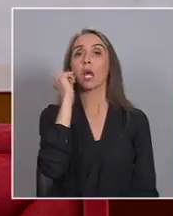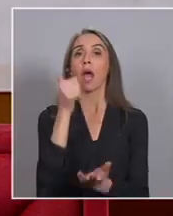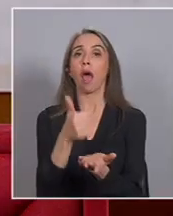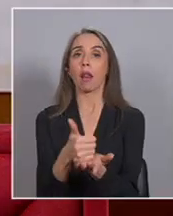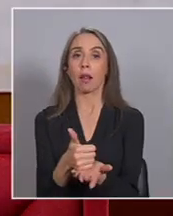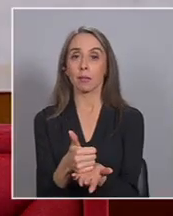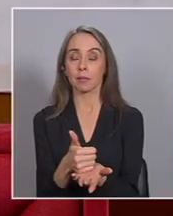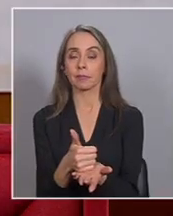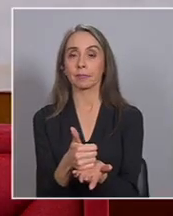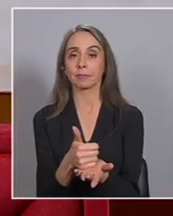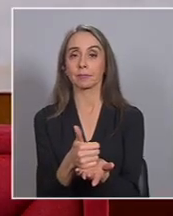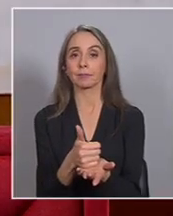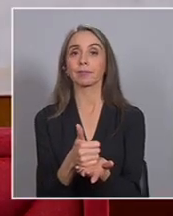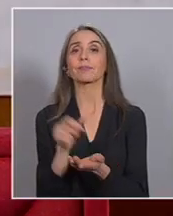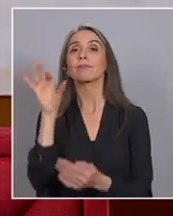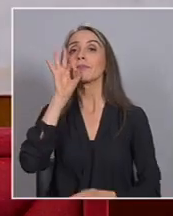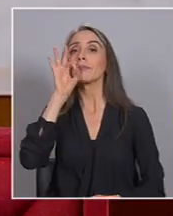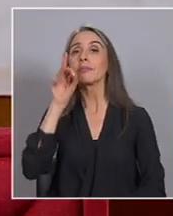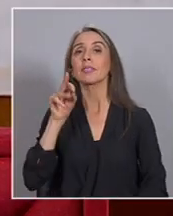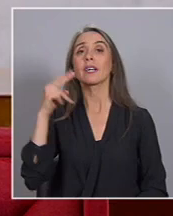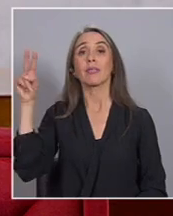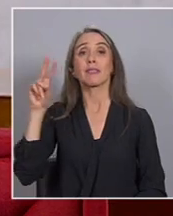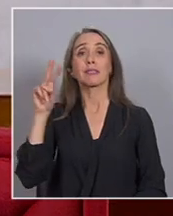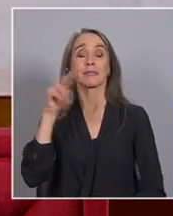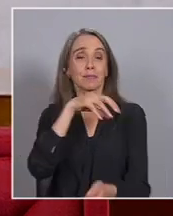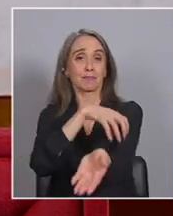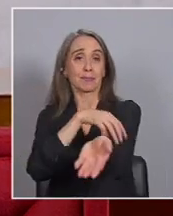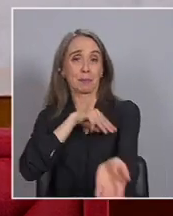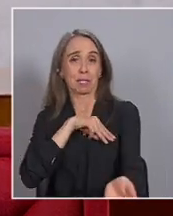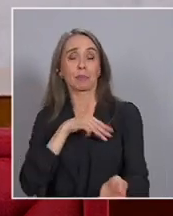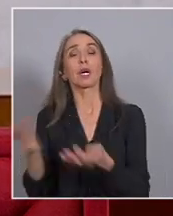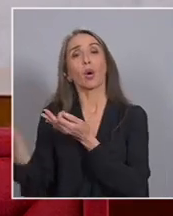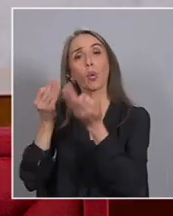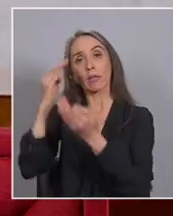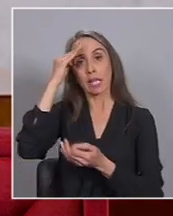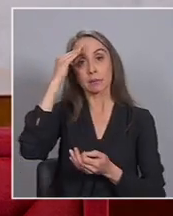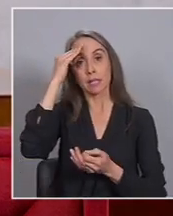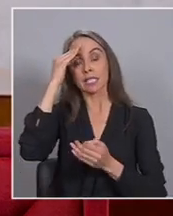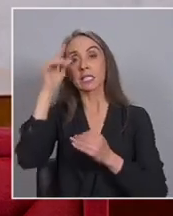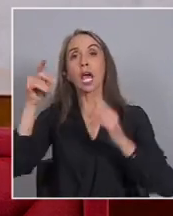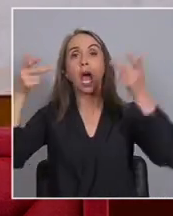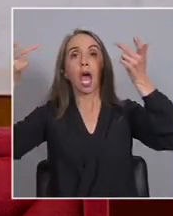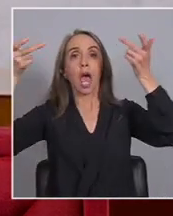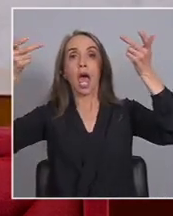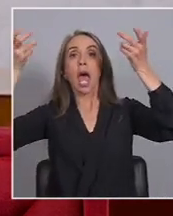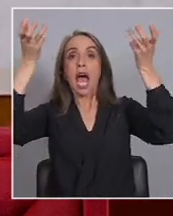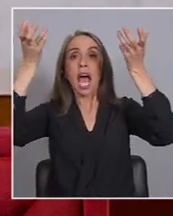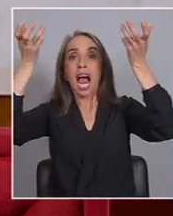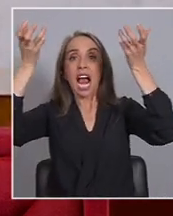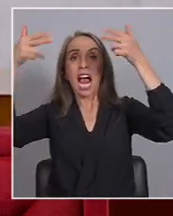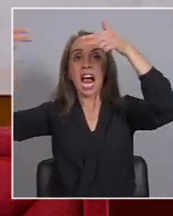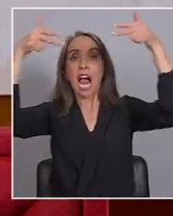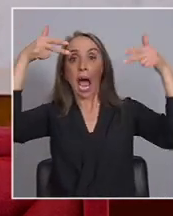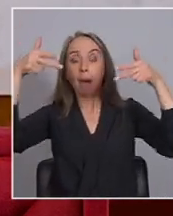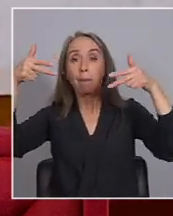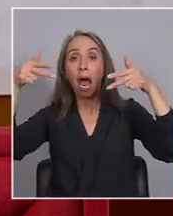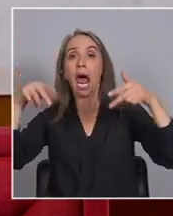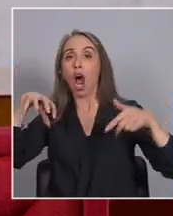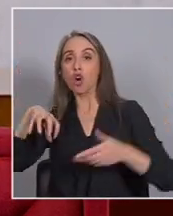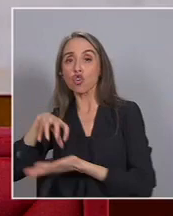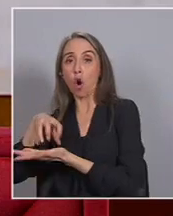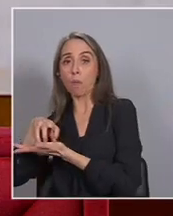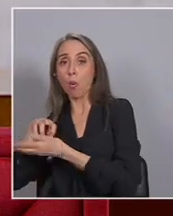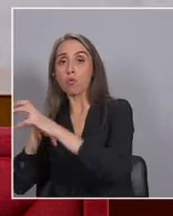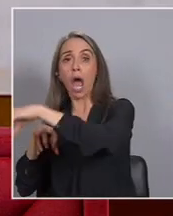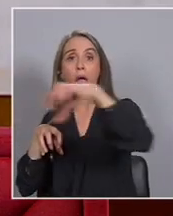alcaldesa de Vitacura, que me contaba la experiencia que tenían respecto del uso de cámaras y cómo se coordinaban con alcaldes amigos, con alcaldes con los